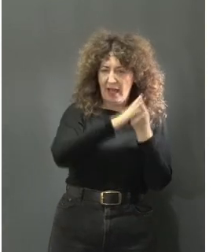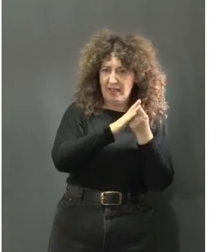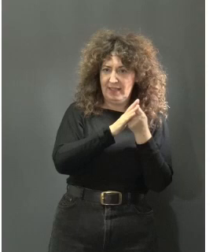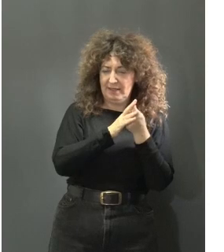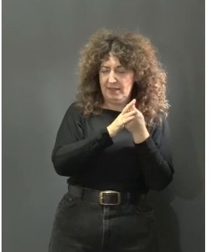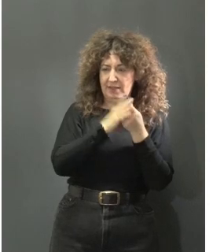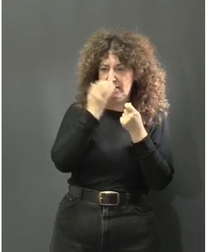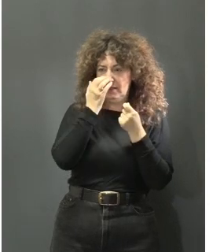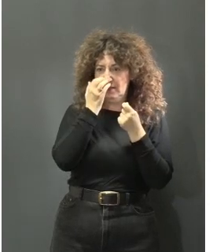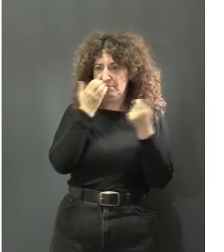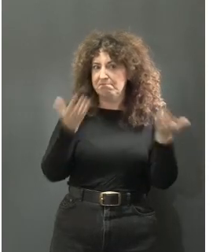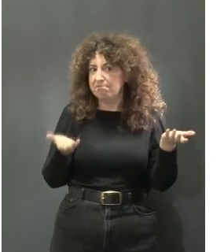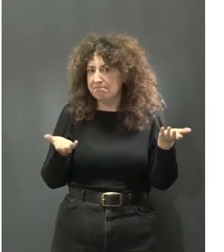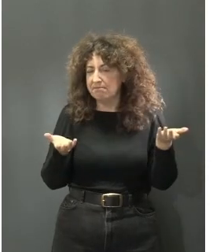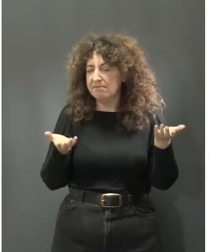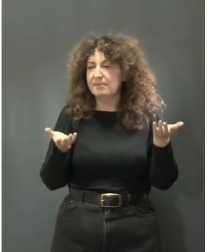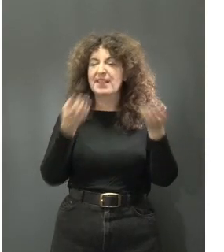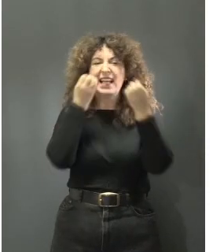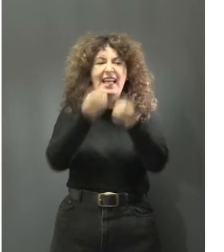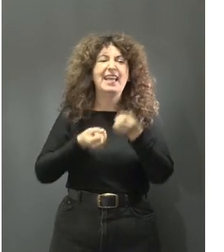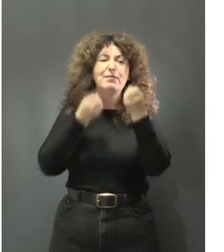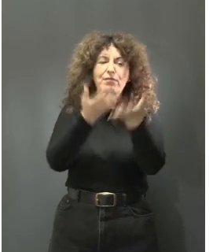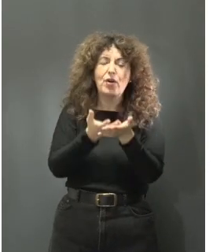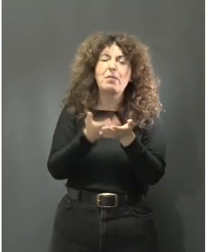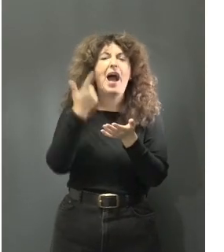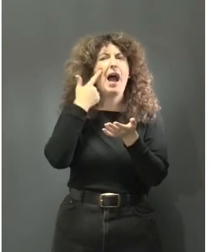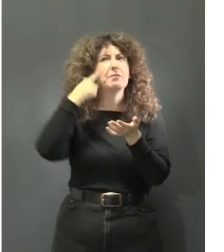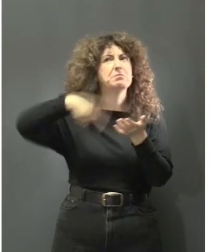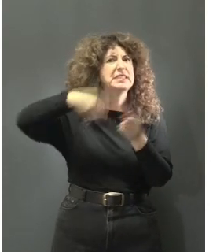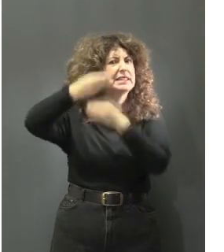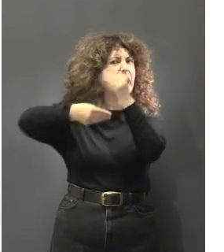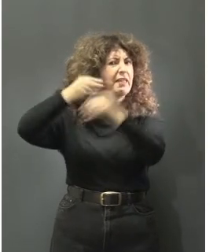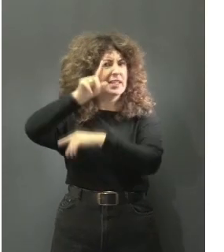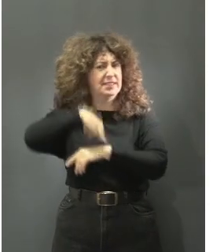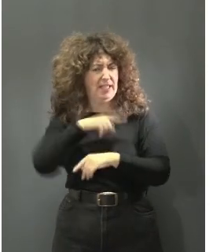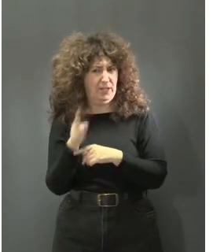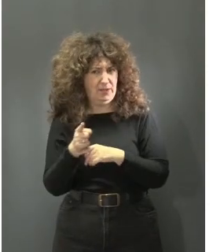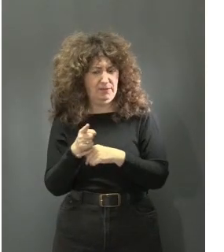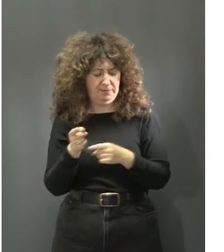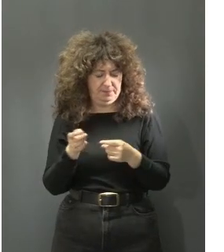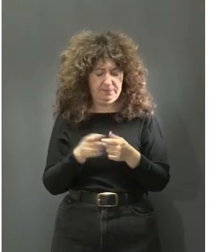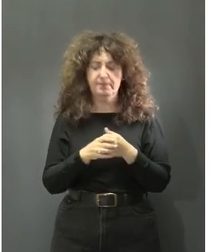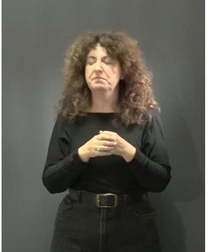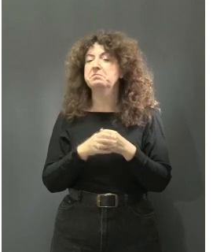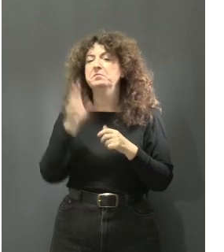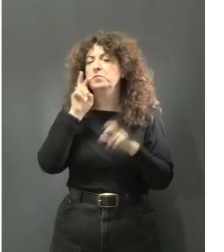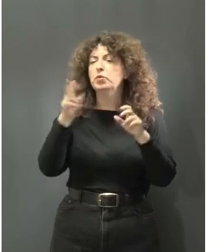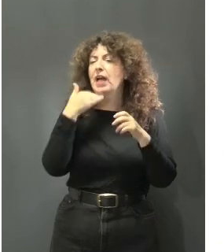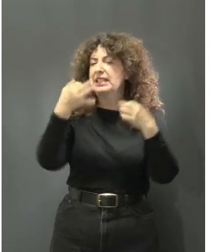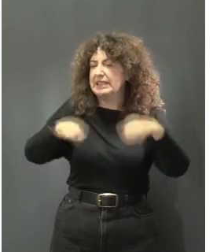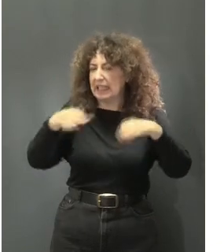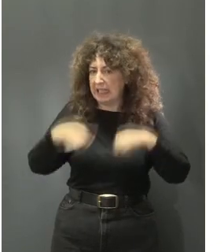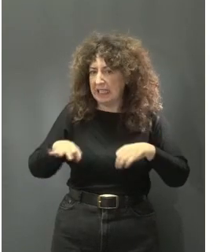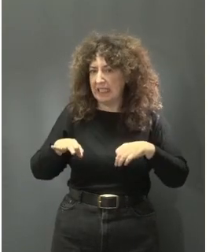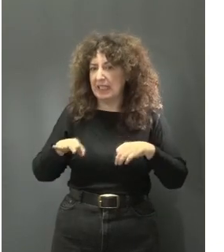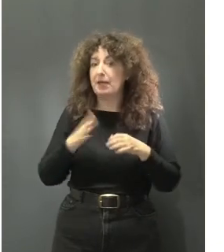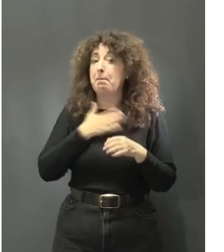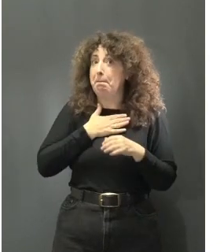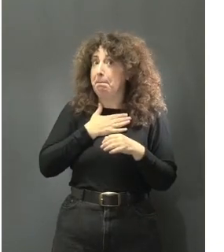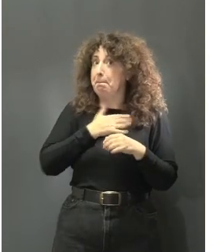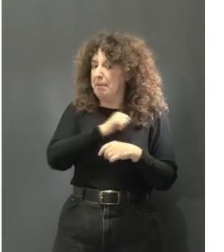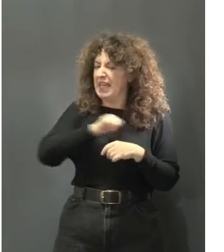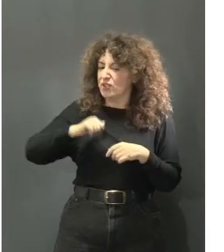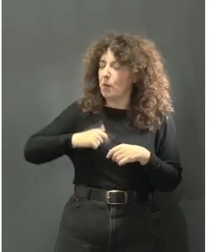informa, no sé hasta qué punto de cómo se lleva a cabo eso, ¿no? Algo práctico, algo sencillo. Eso sí que a mí